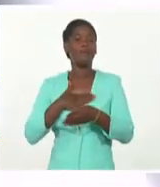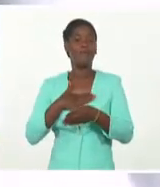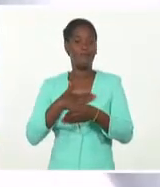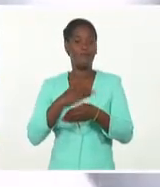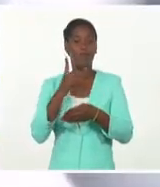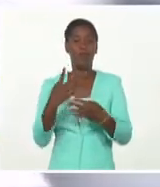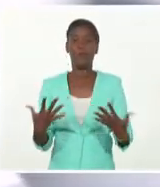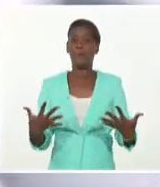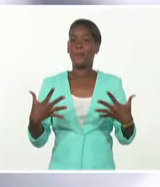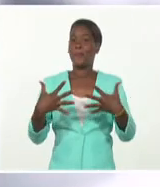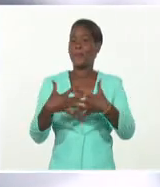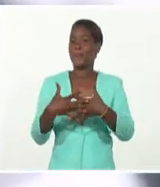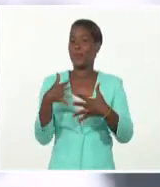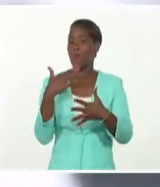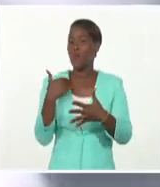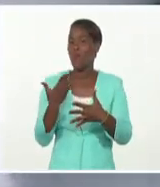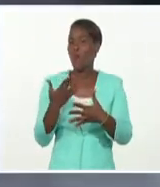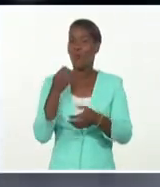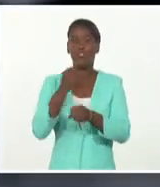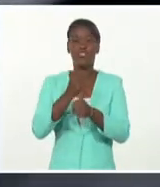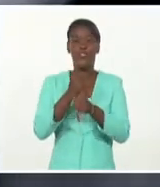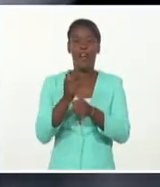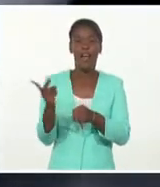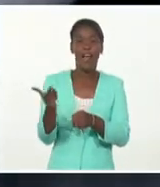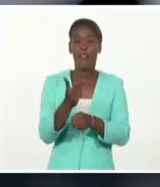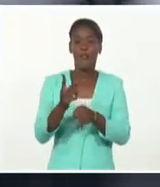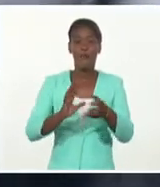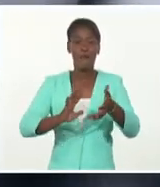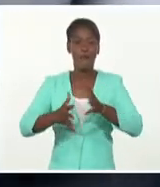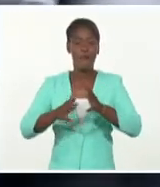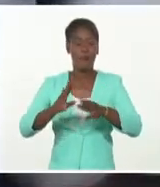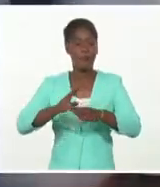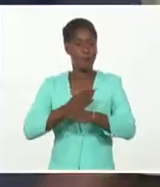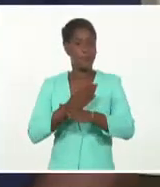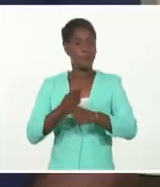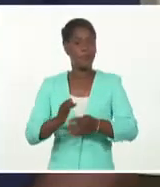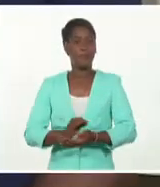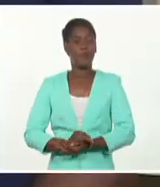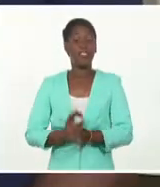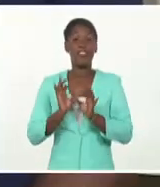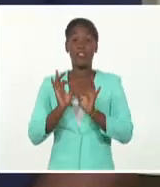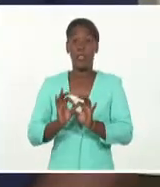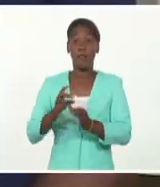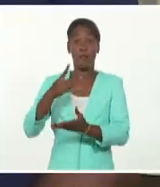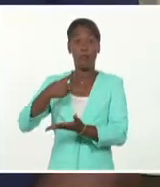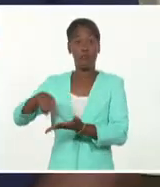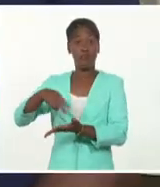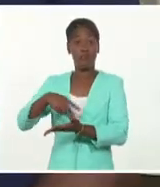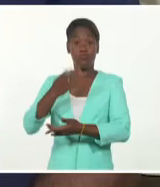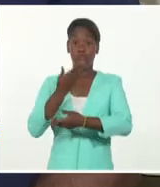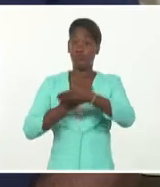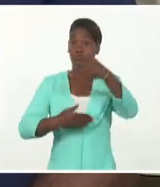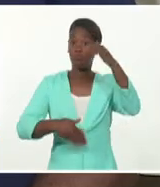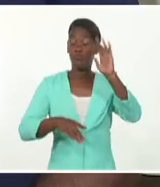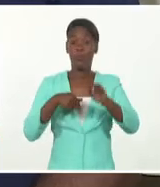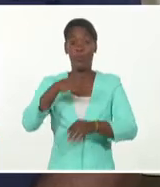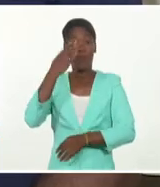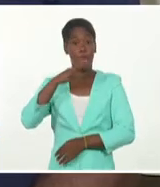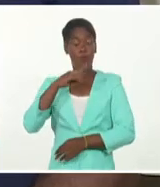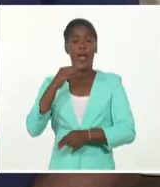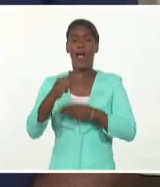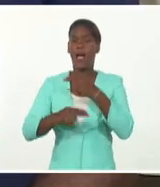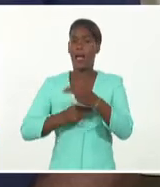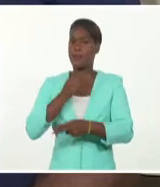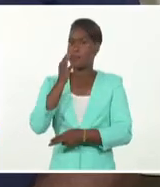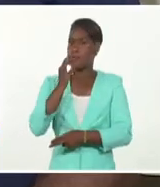ambos al decidir unir sus trabajos en los escenarios. Siempre el Ballet Nacional de Cuba pone en el García Lorca, en el